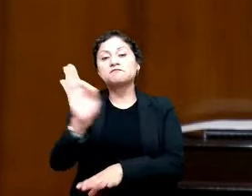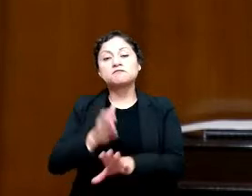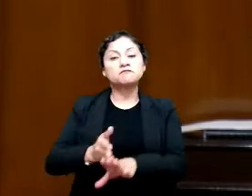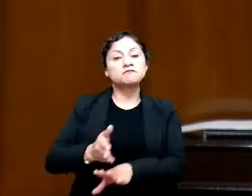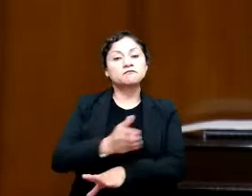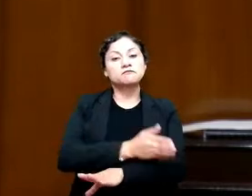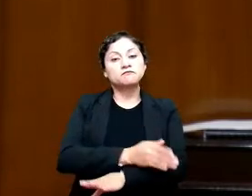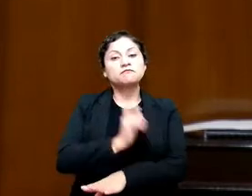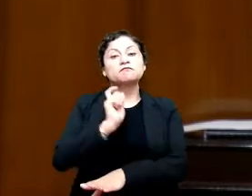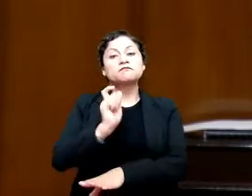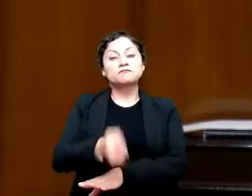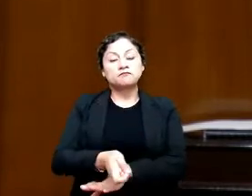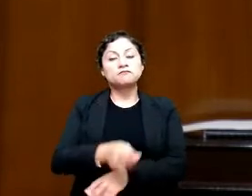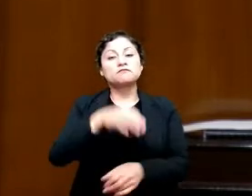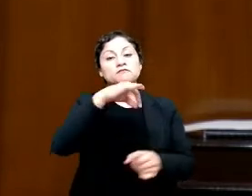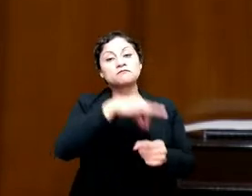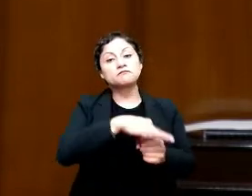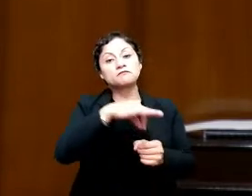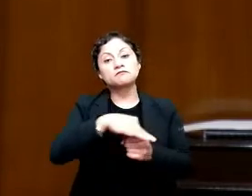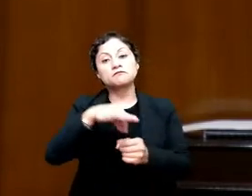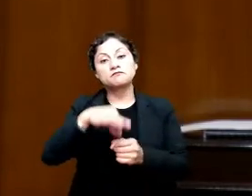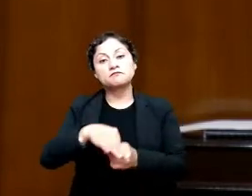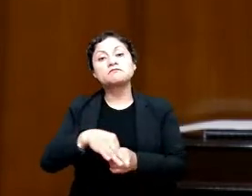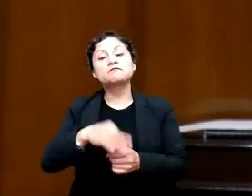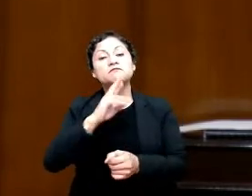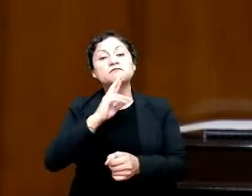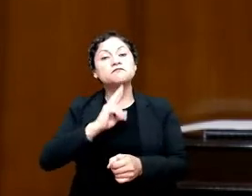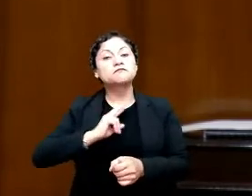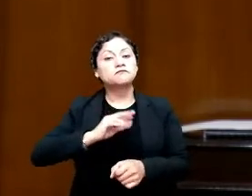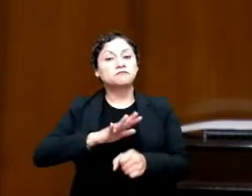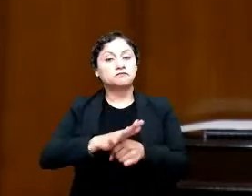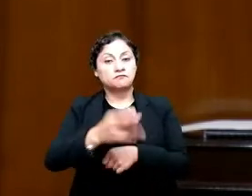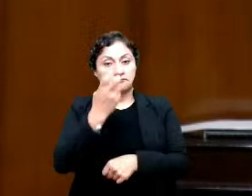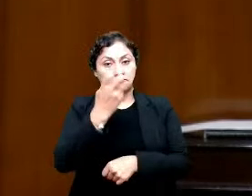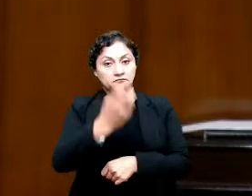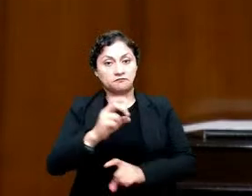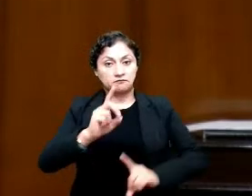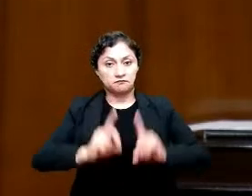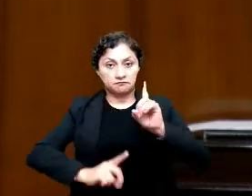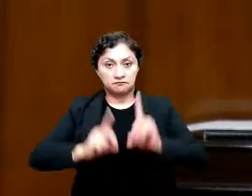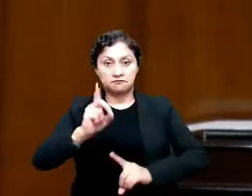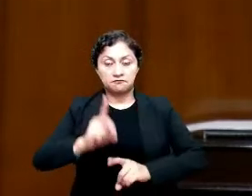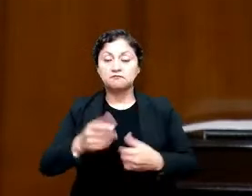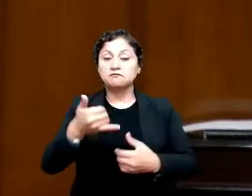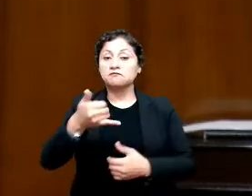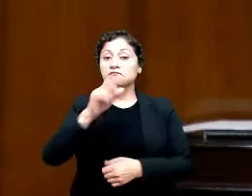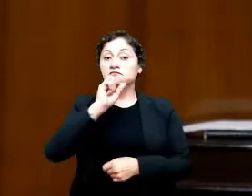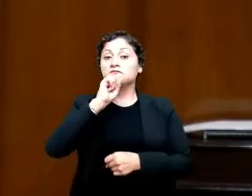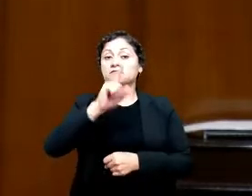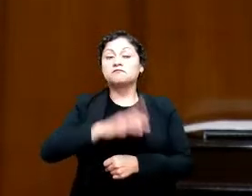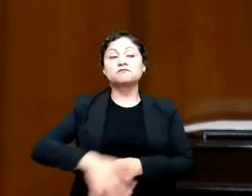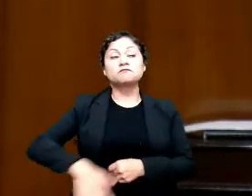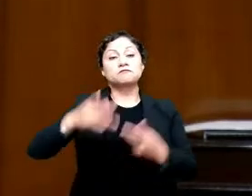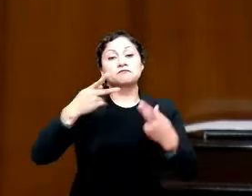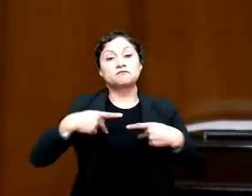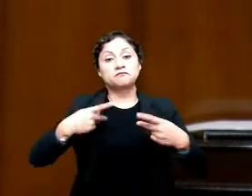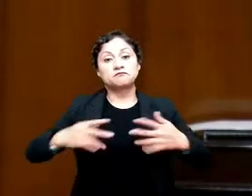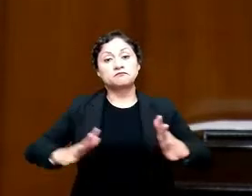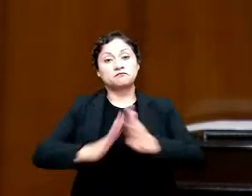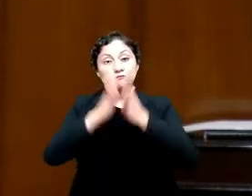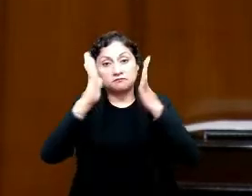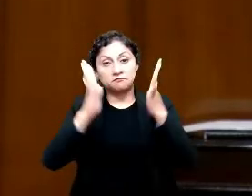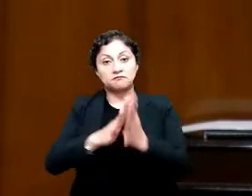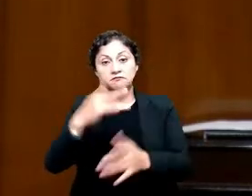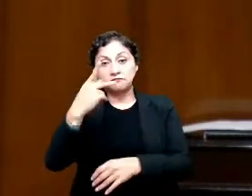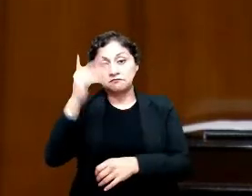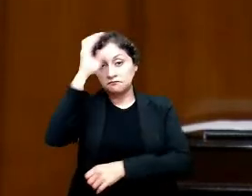de procesos electorales pasados y el nivel de participación ciudadana y cultura cívica